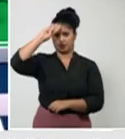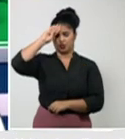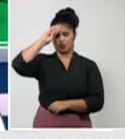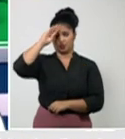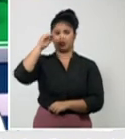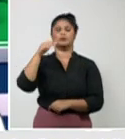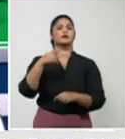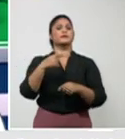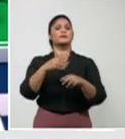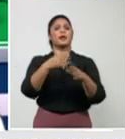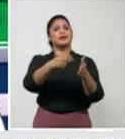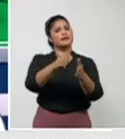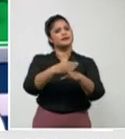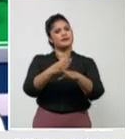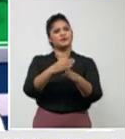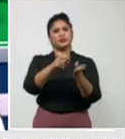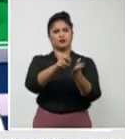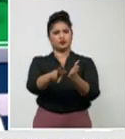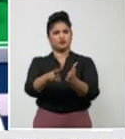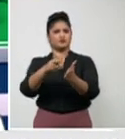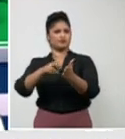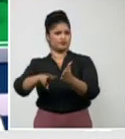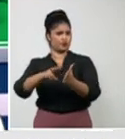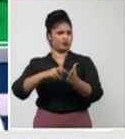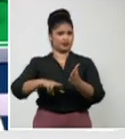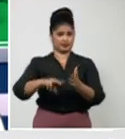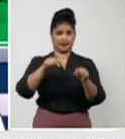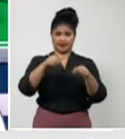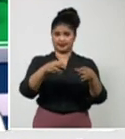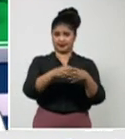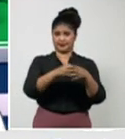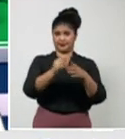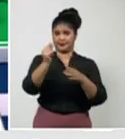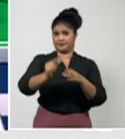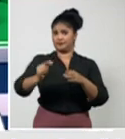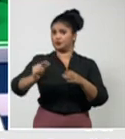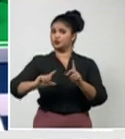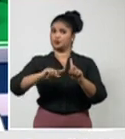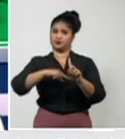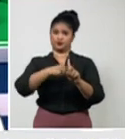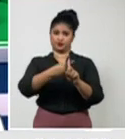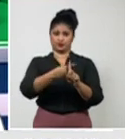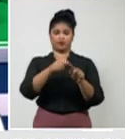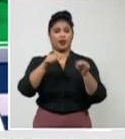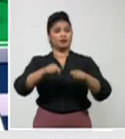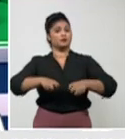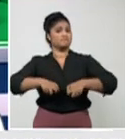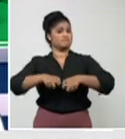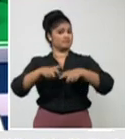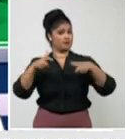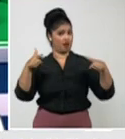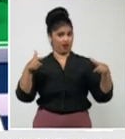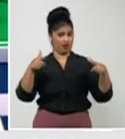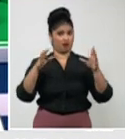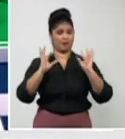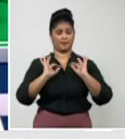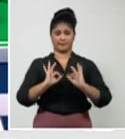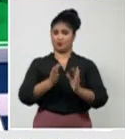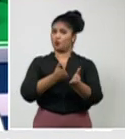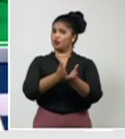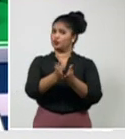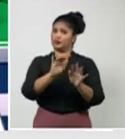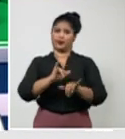salud. Una cifra alta, doctor. Alta, una cifra alta de activos que se ha venido manteniendo también